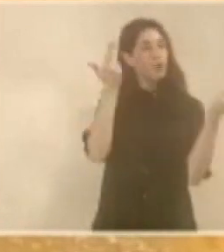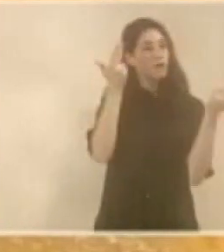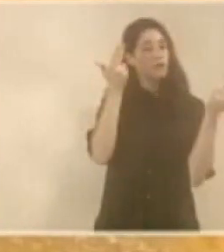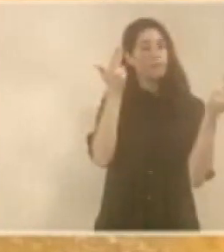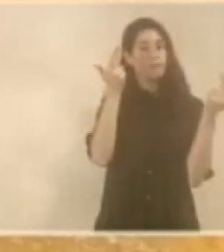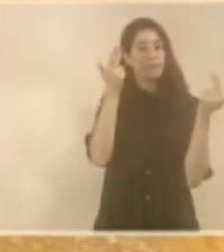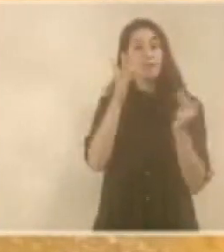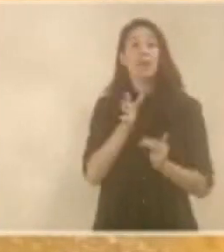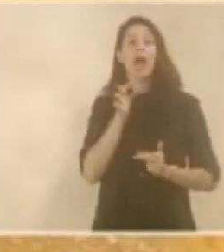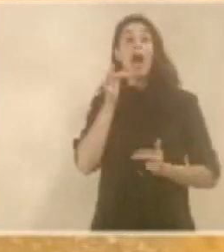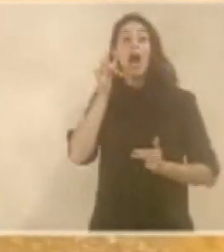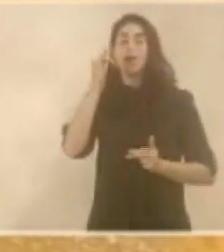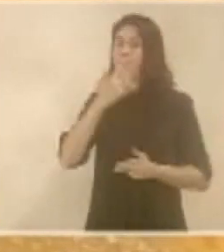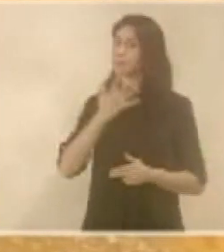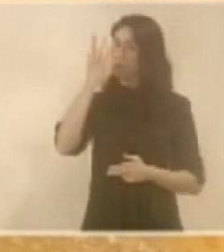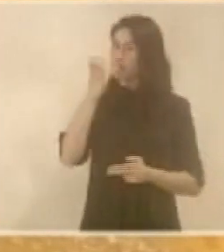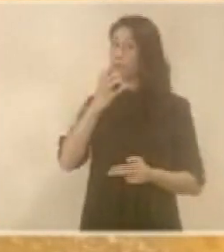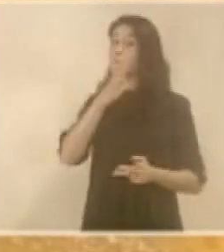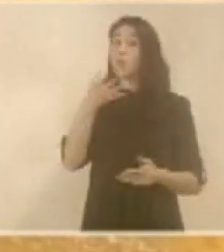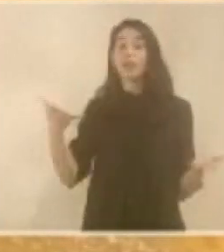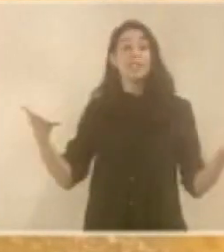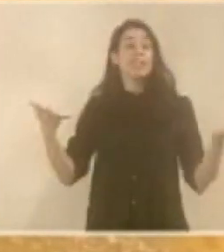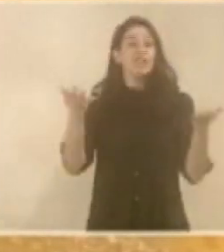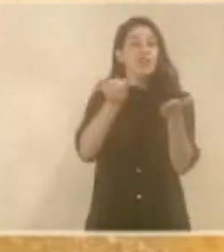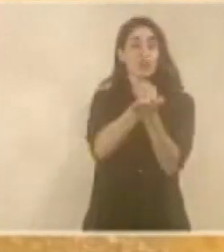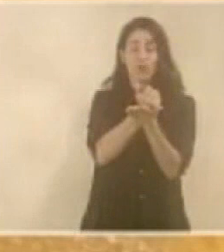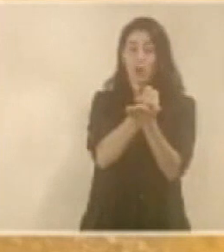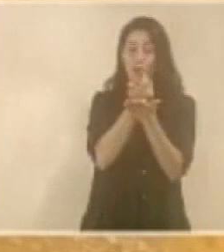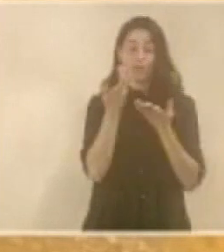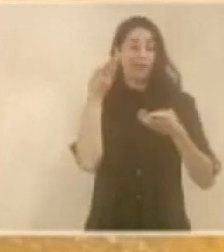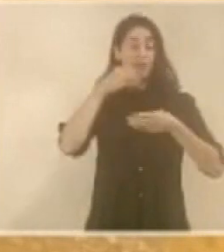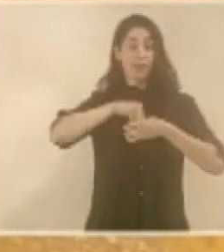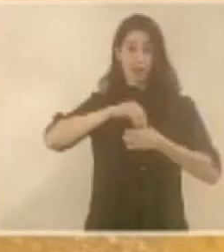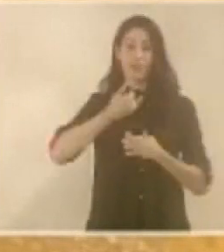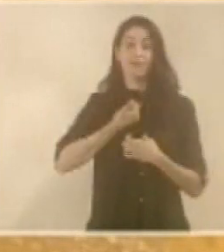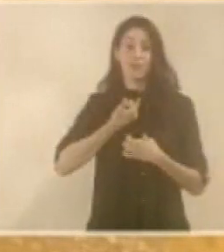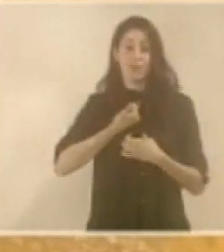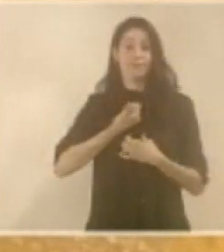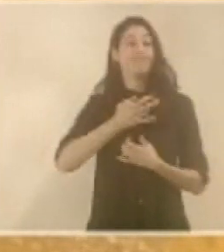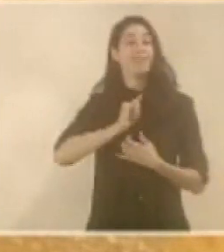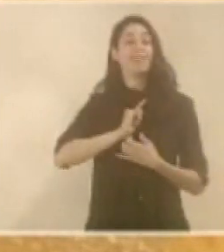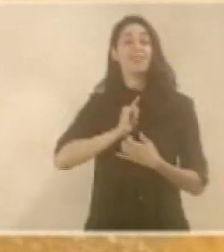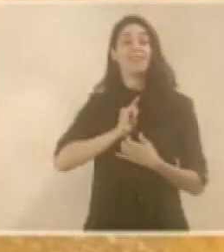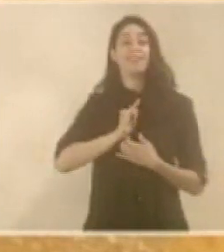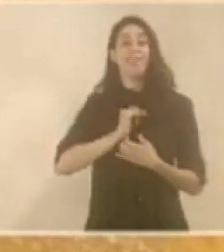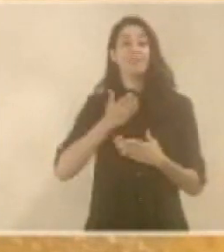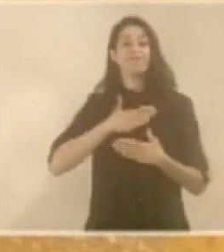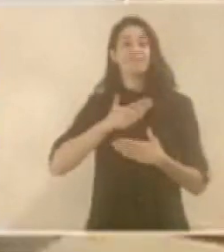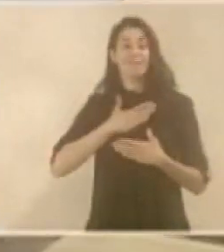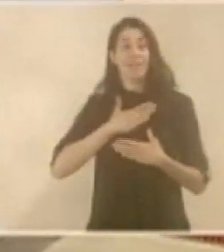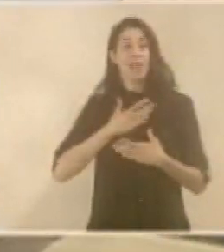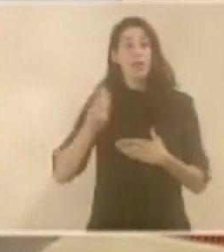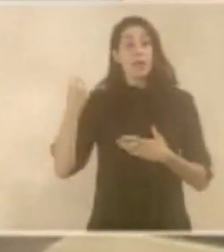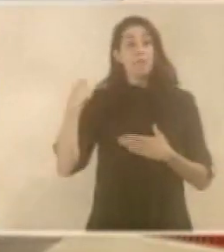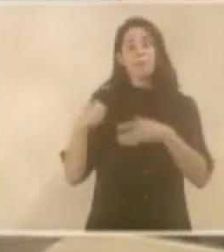porque a todos nos incluye y porque a todos nos representa. Los valores e ideas que impulsaron el empeño de los